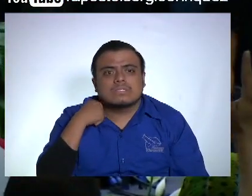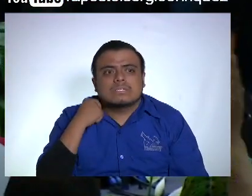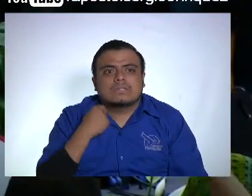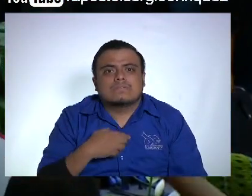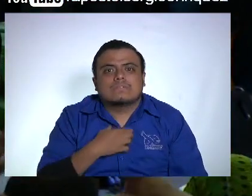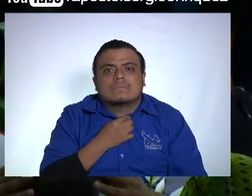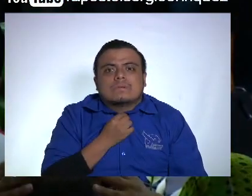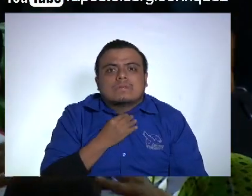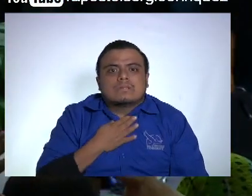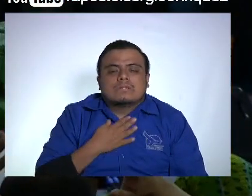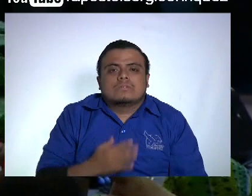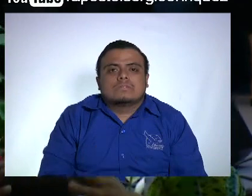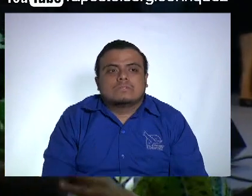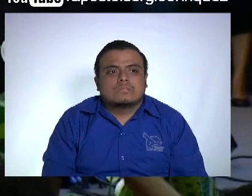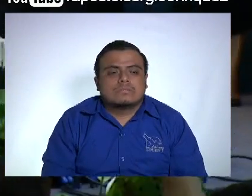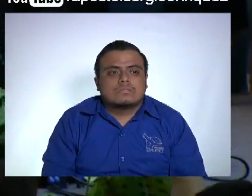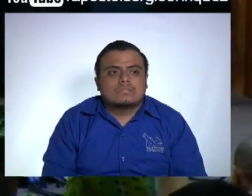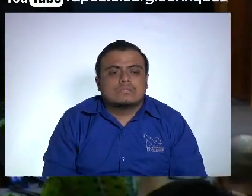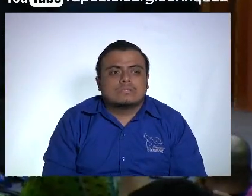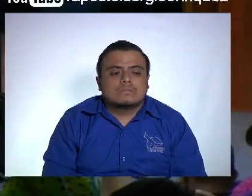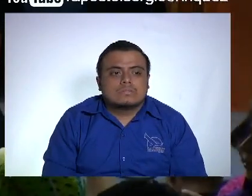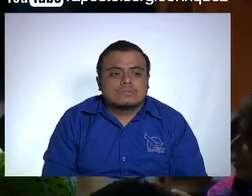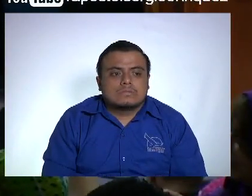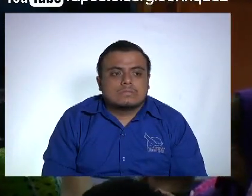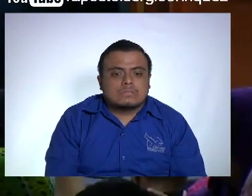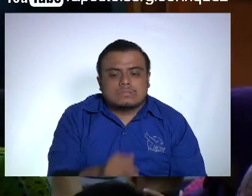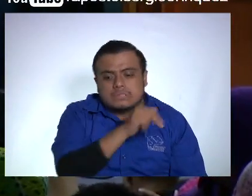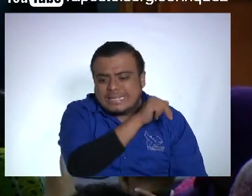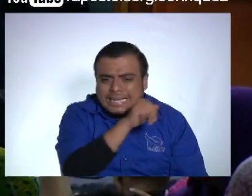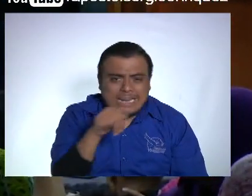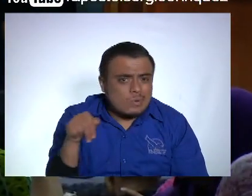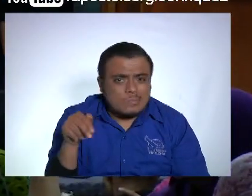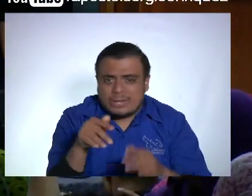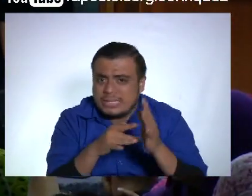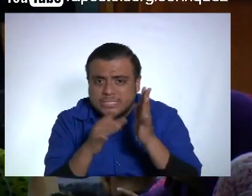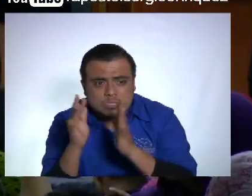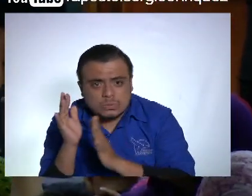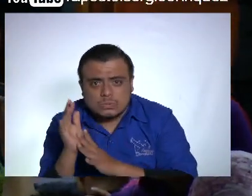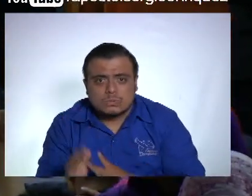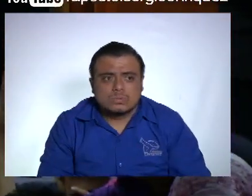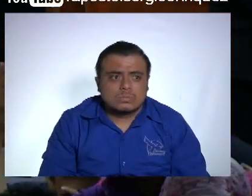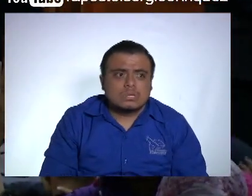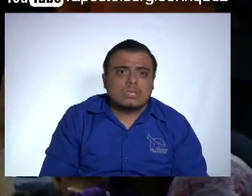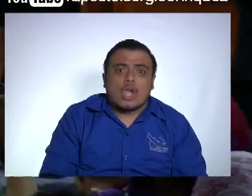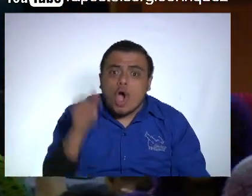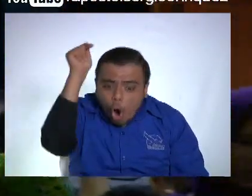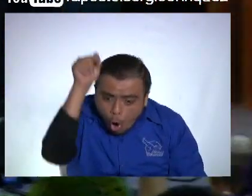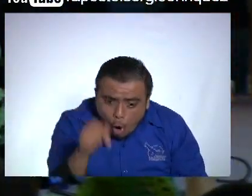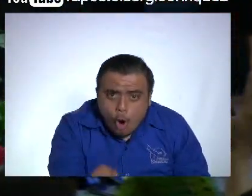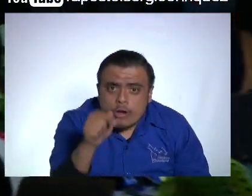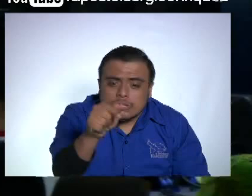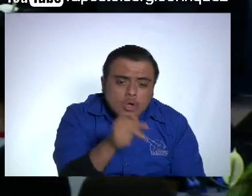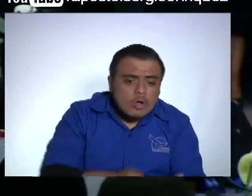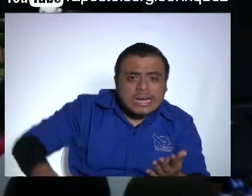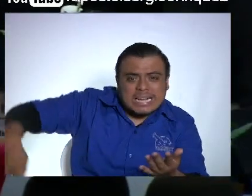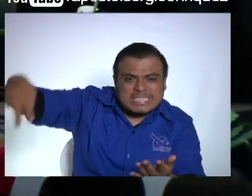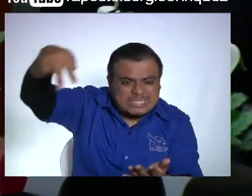Y Rabastaira, Kendakeira, en el nombre de Jesús. Resucita esta